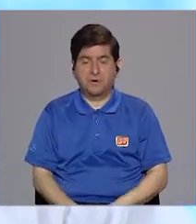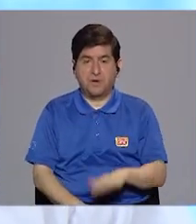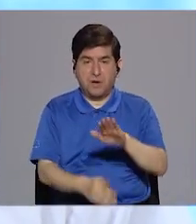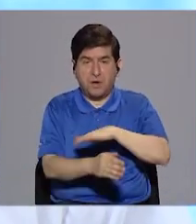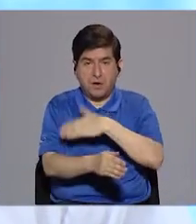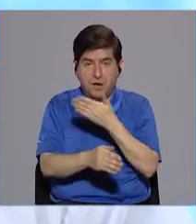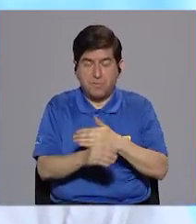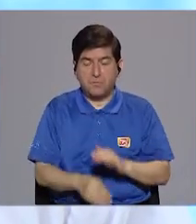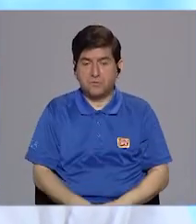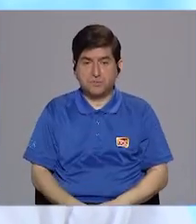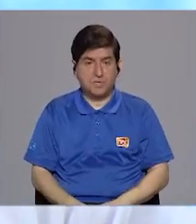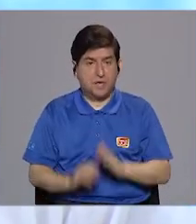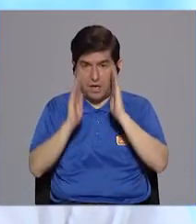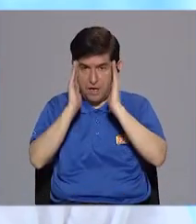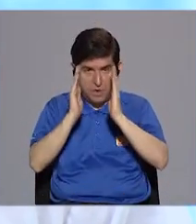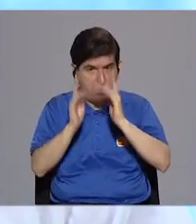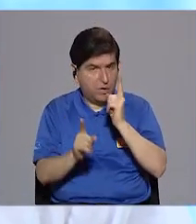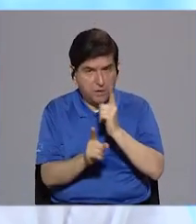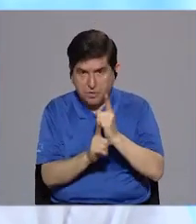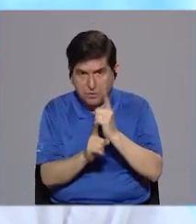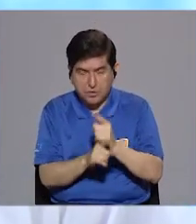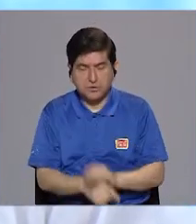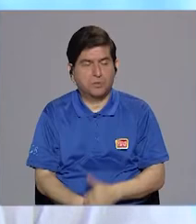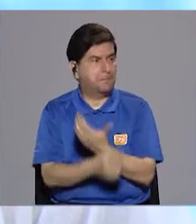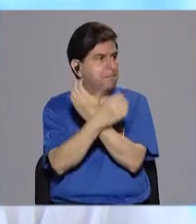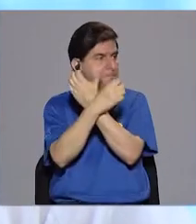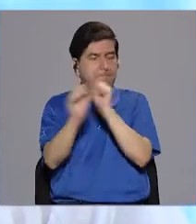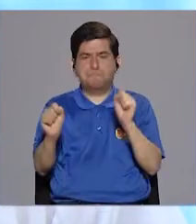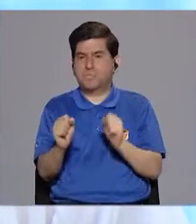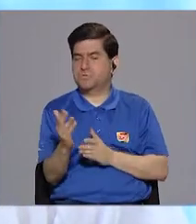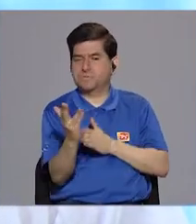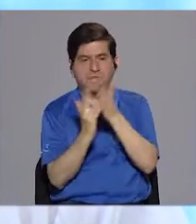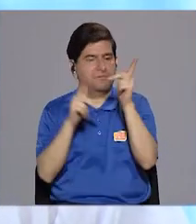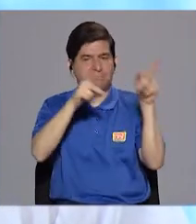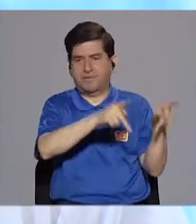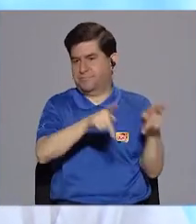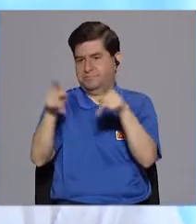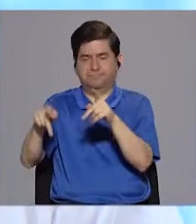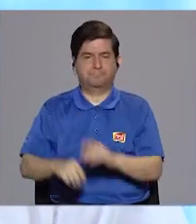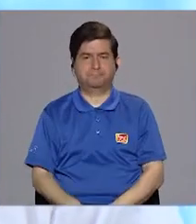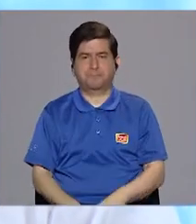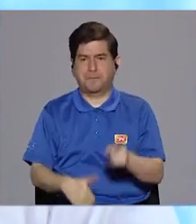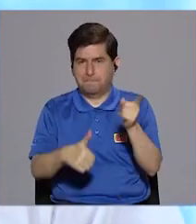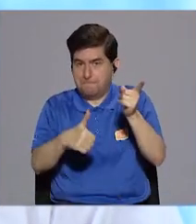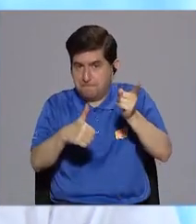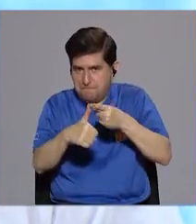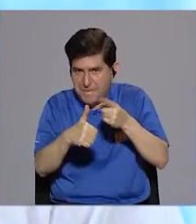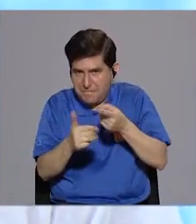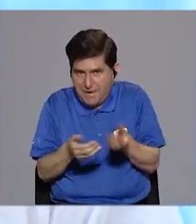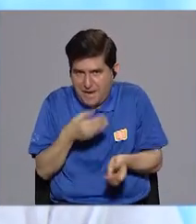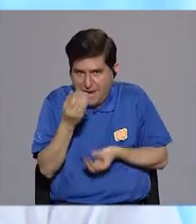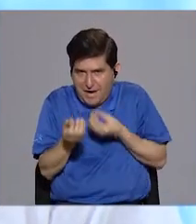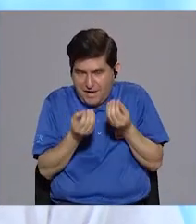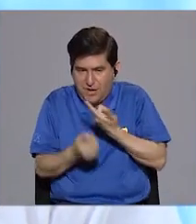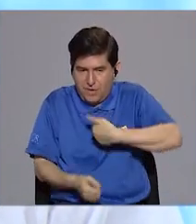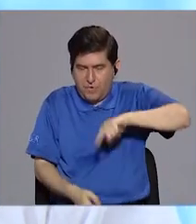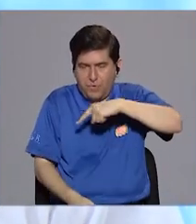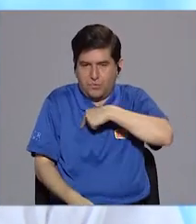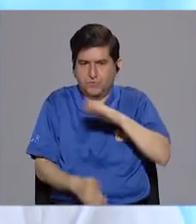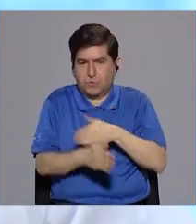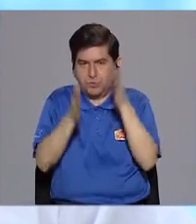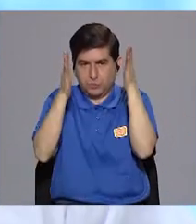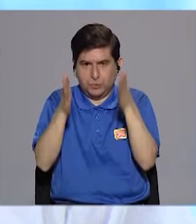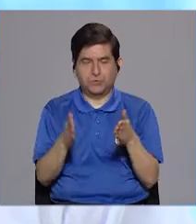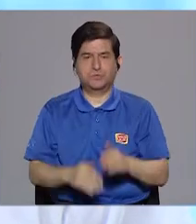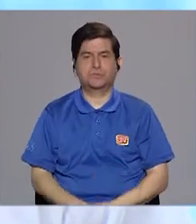cualquier música que está tocada de cualquier manera es imposible que llegue al público. Entonces, lo primero que tenemos que hacer nosotros los